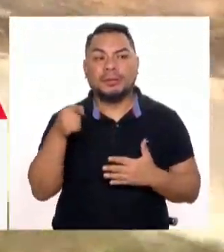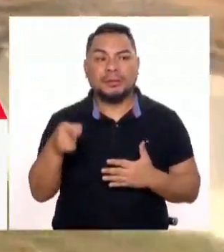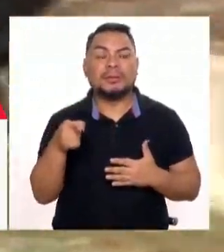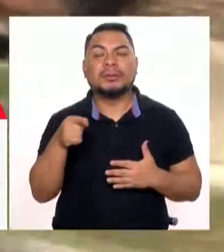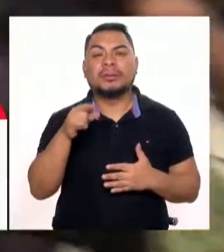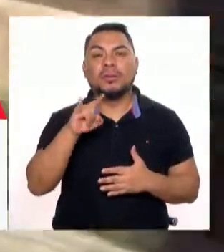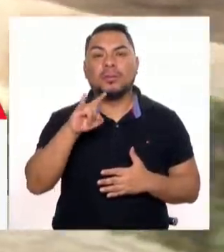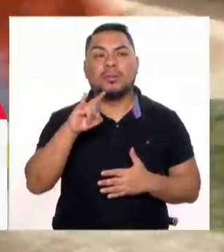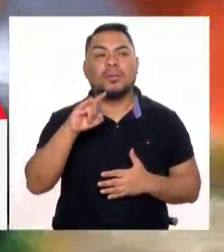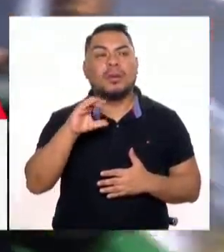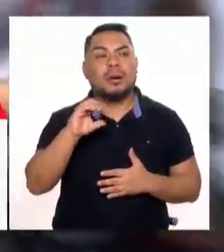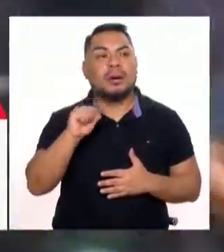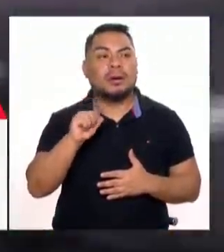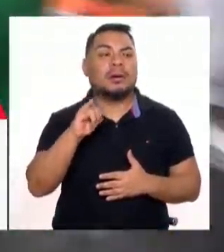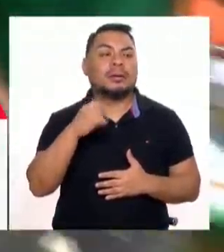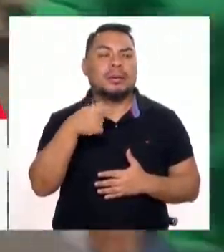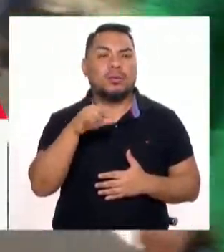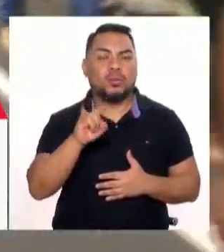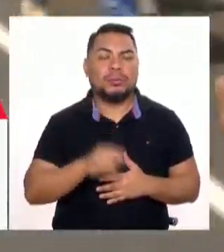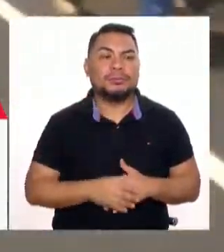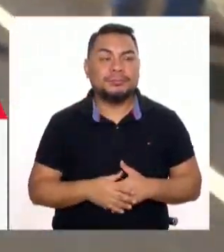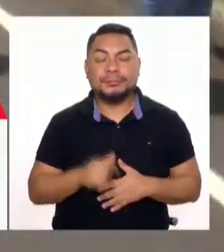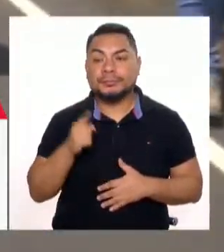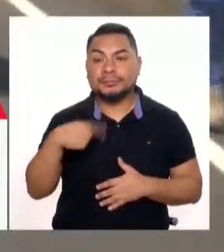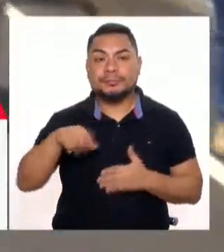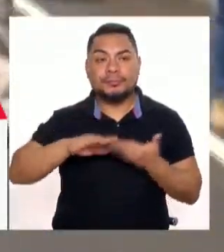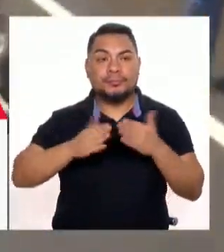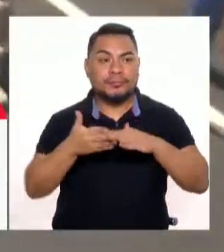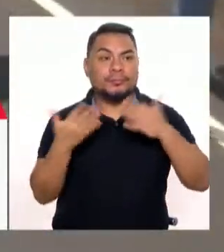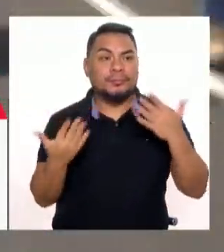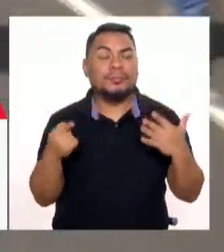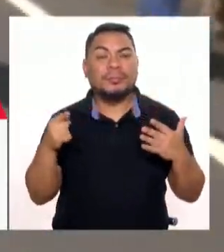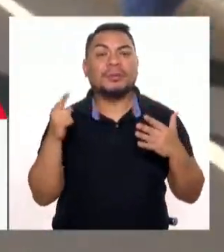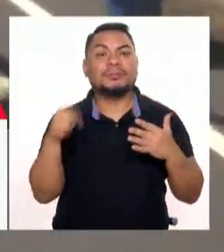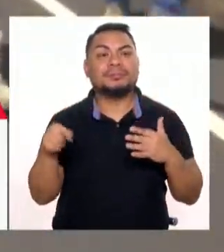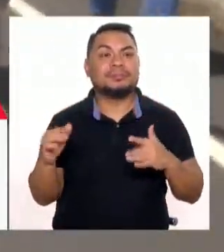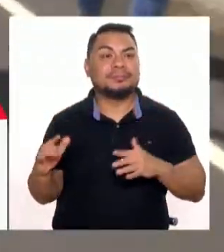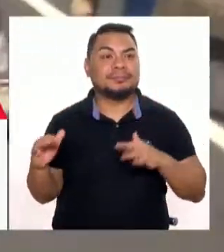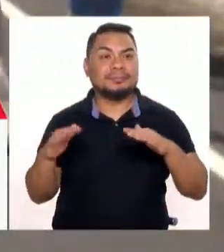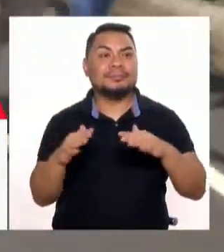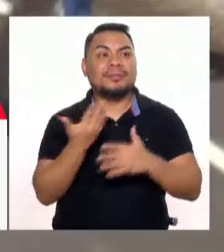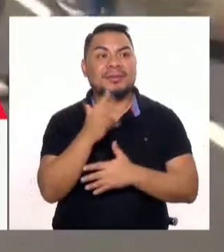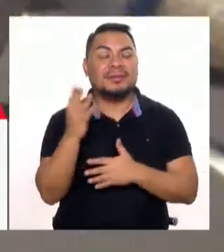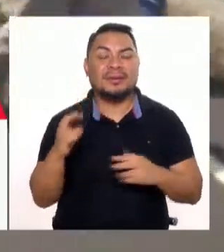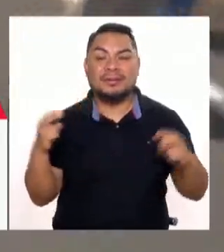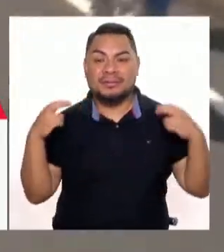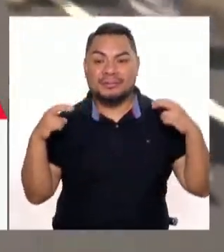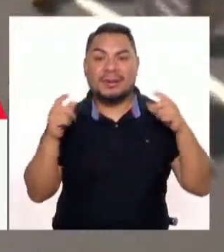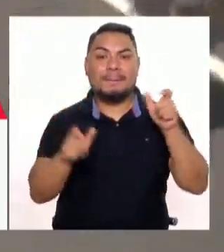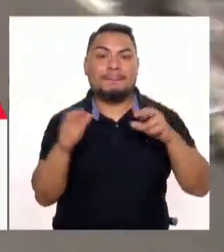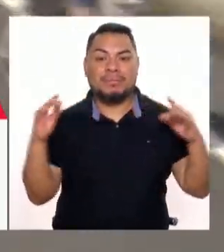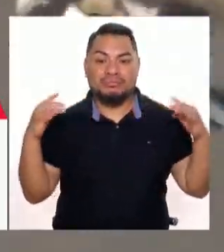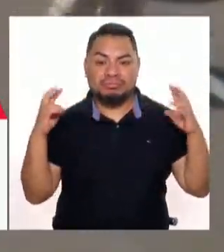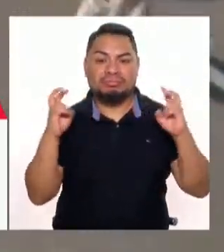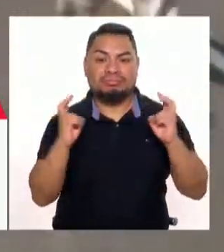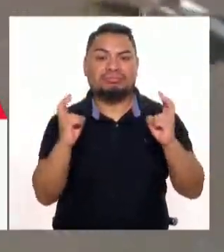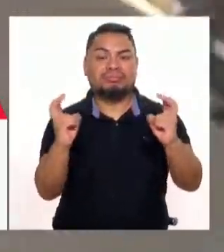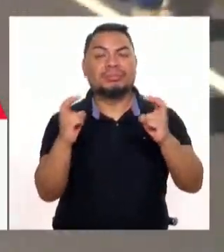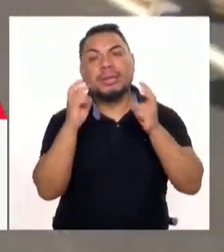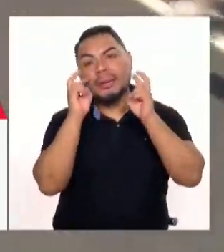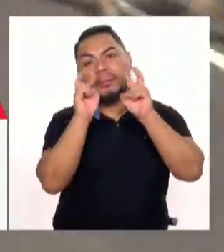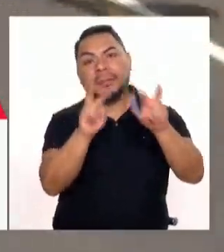aucayaco la población hasta ha subido hasta los árboles para poder ver